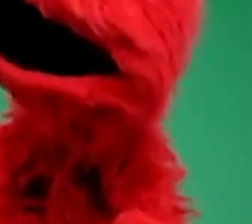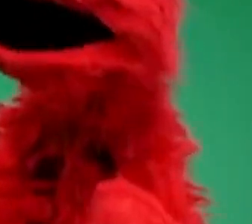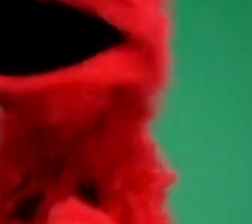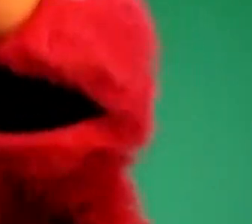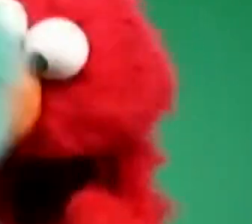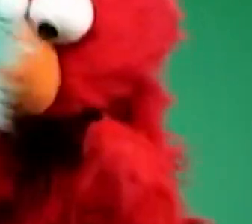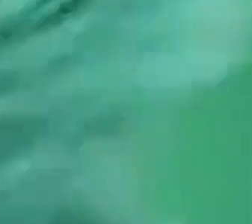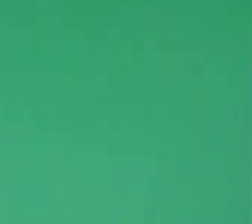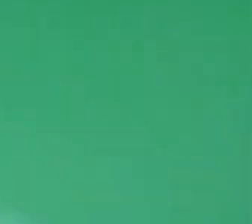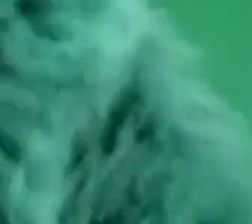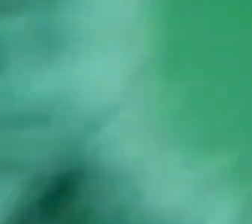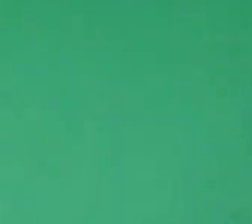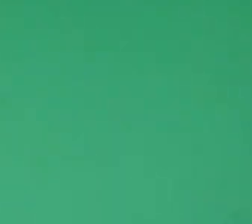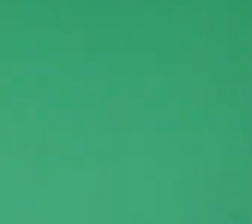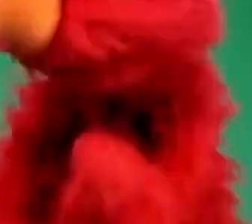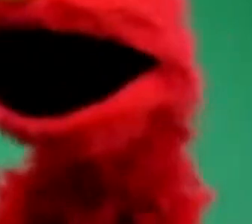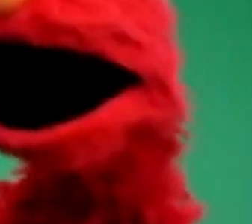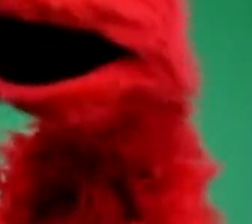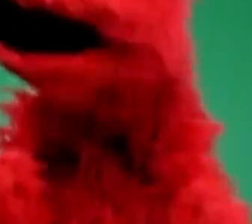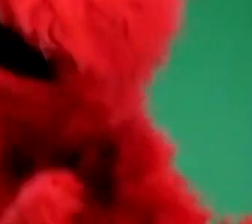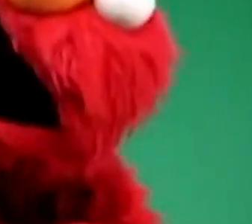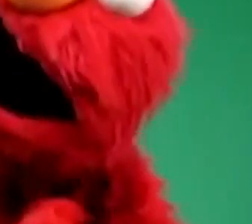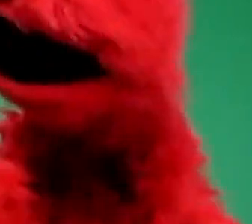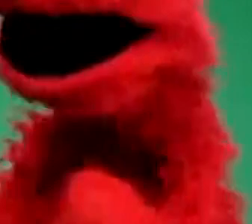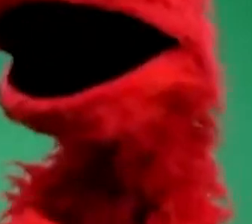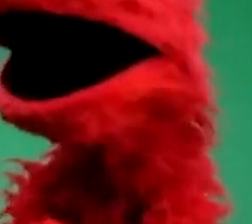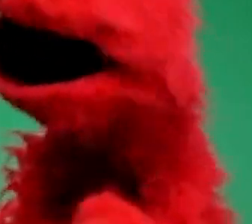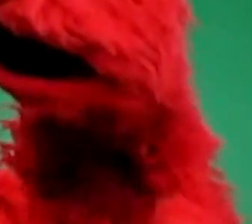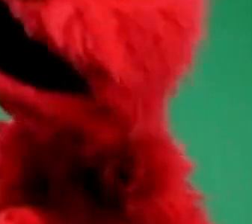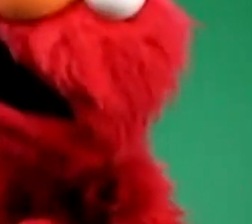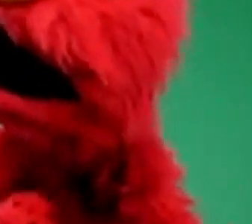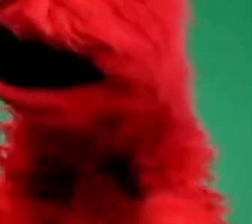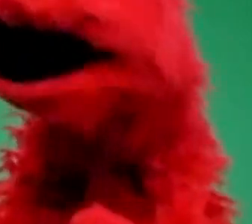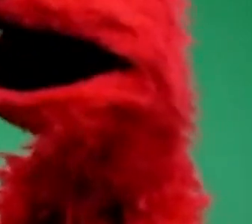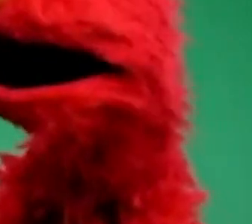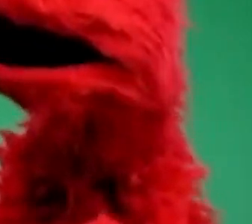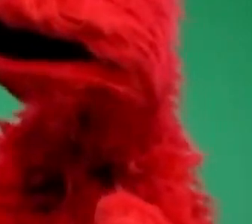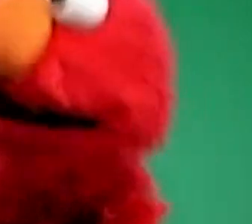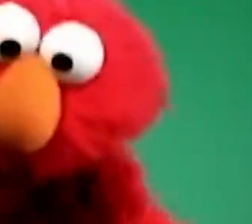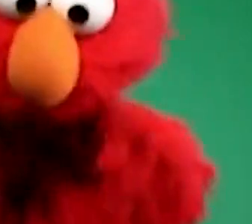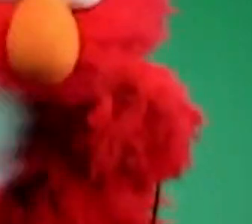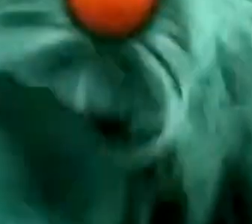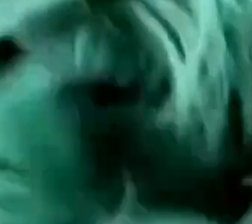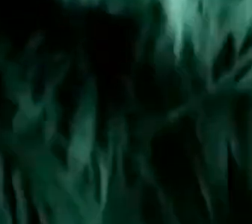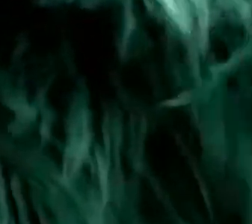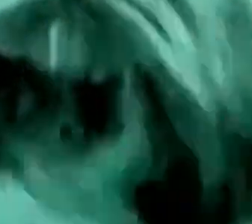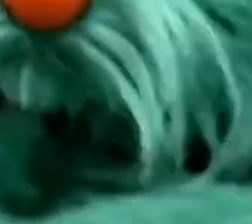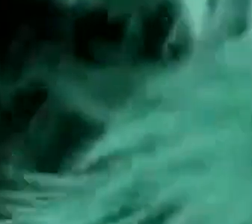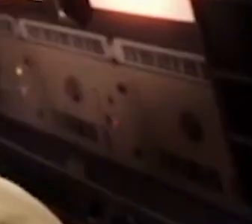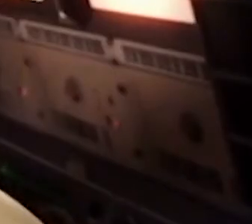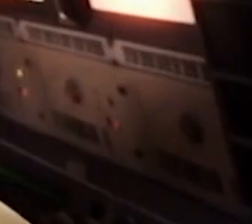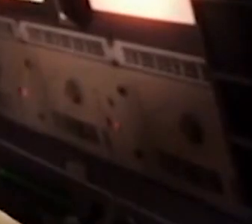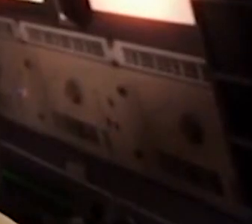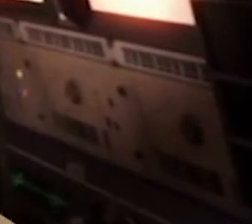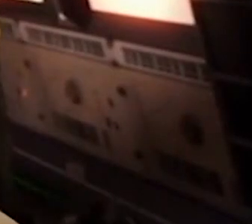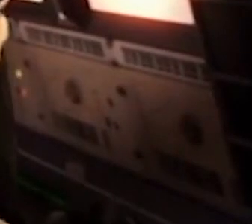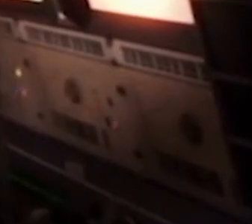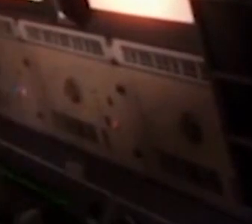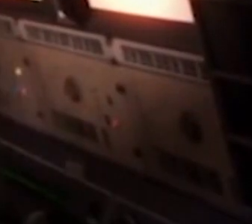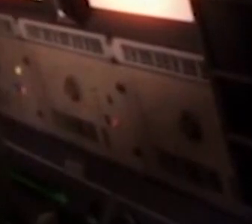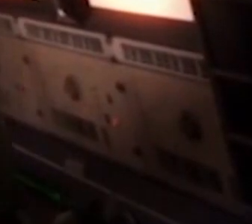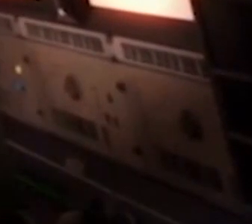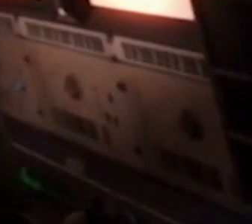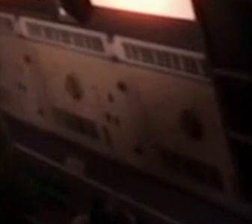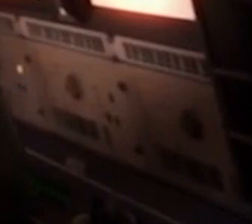puedes aplaudir. Si estás feliz, tú puedes aplaudir. Yo no poder